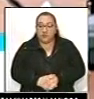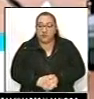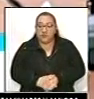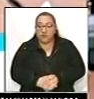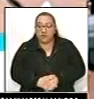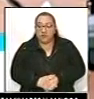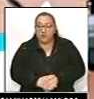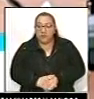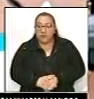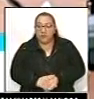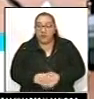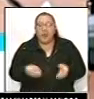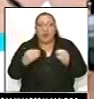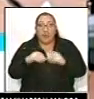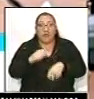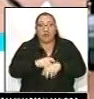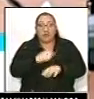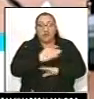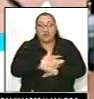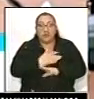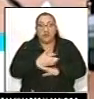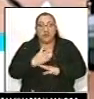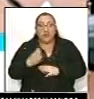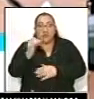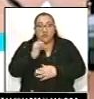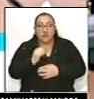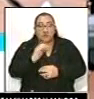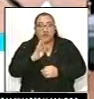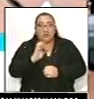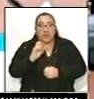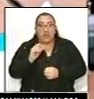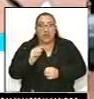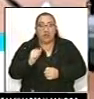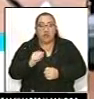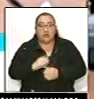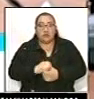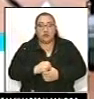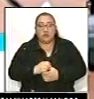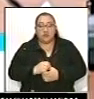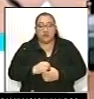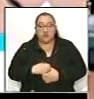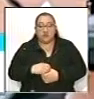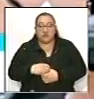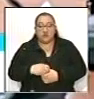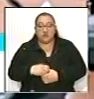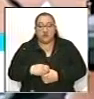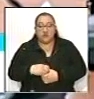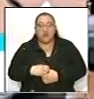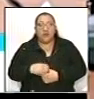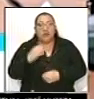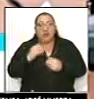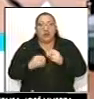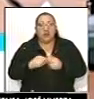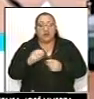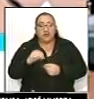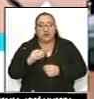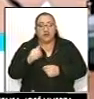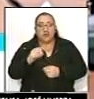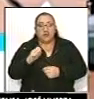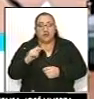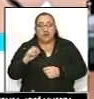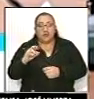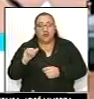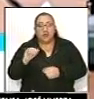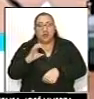Se implemente progresivamente el diseño de becas de posgrado, Repared, maestrías y doctorado.